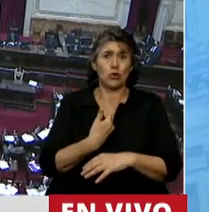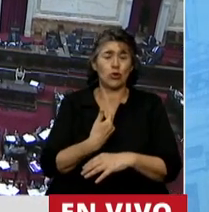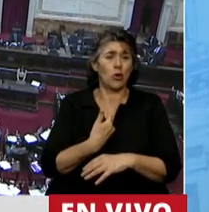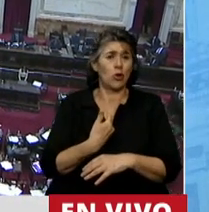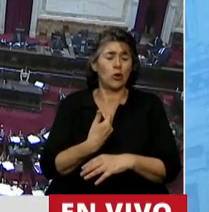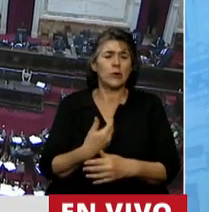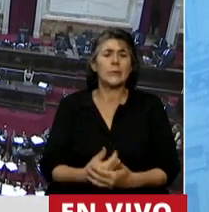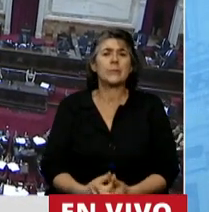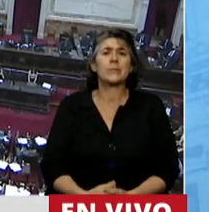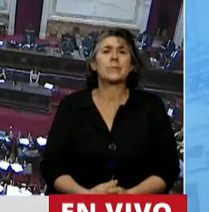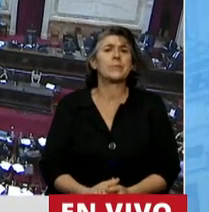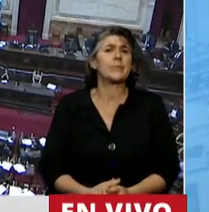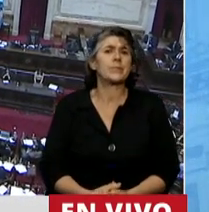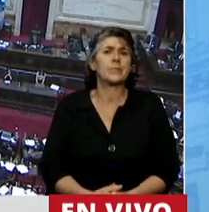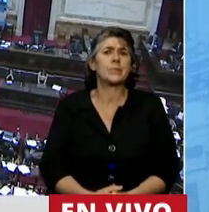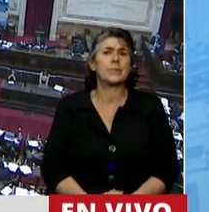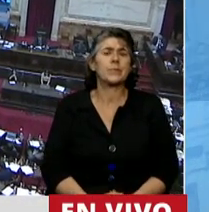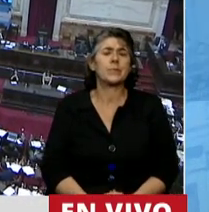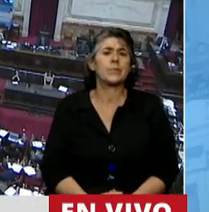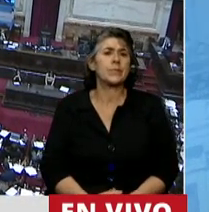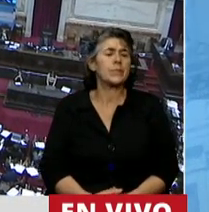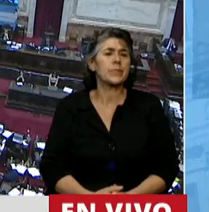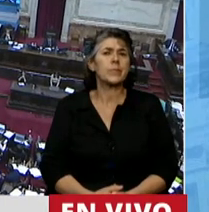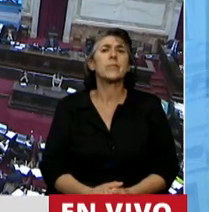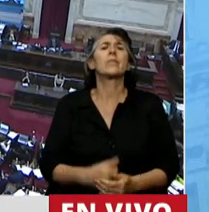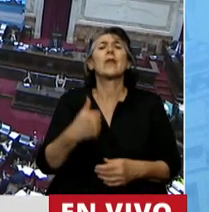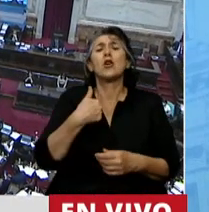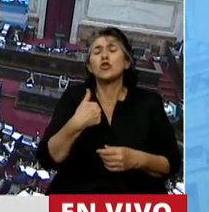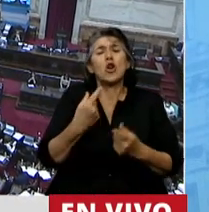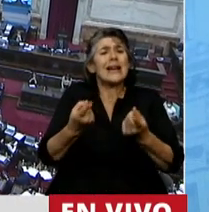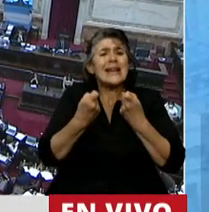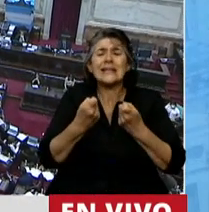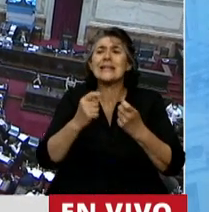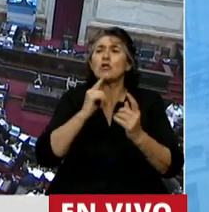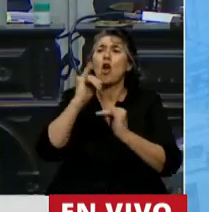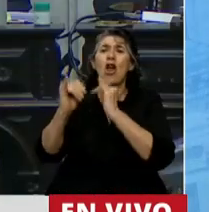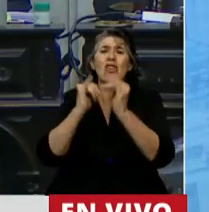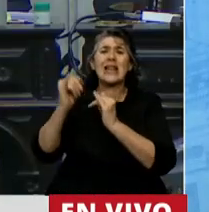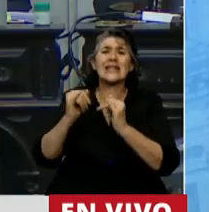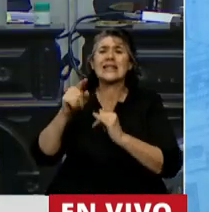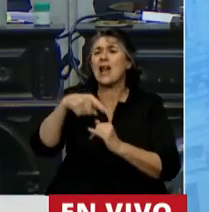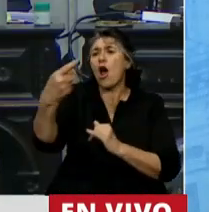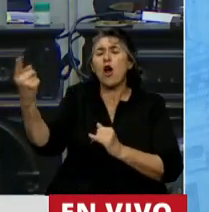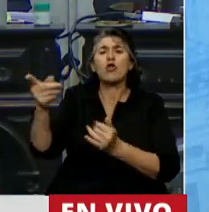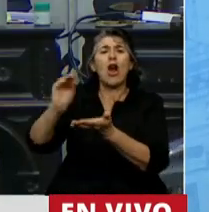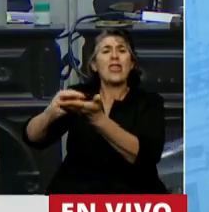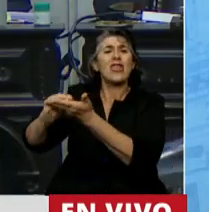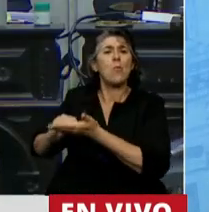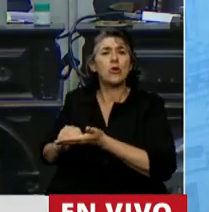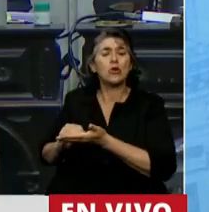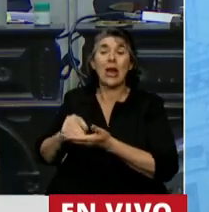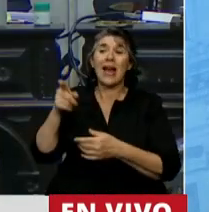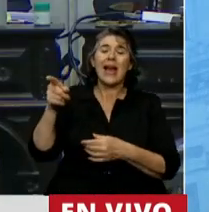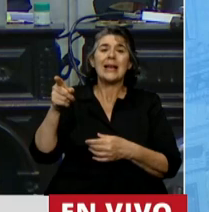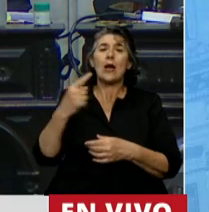no puedo dejar de hablarle a aquellos legisladores, diputadas y diputadas que aún no han definido